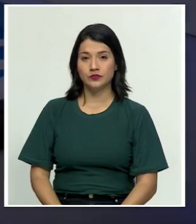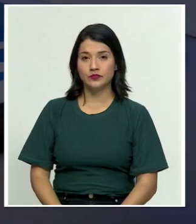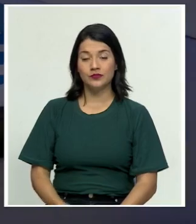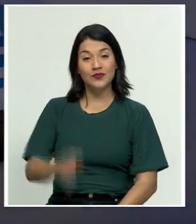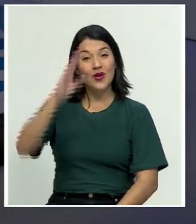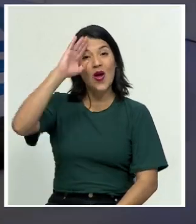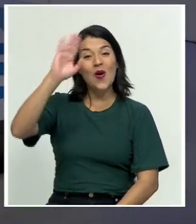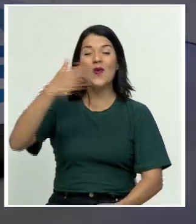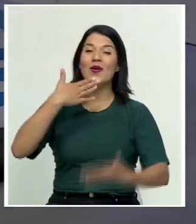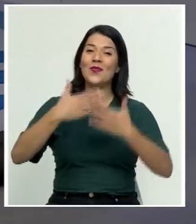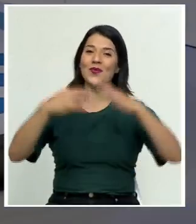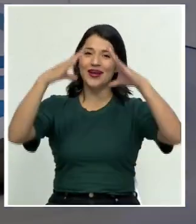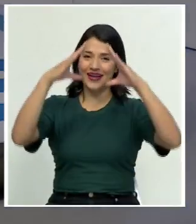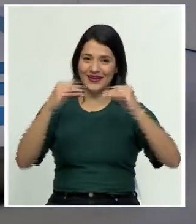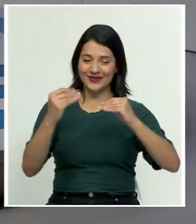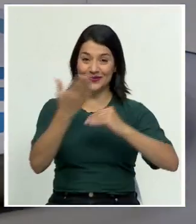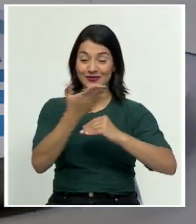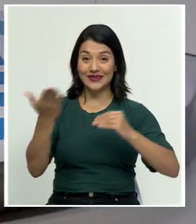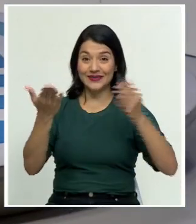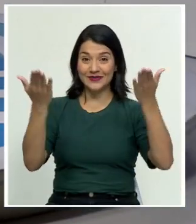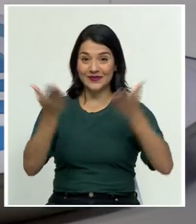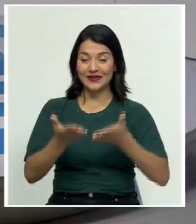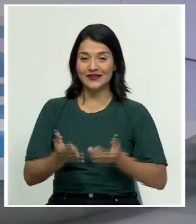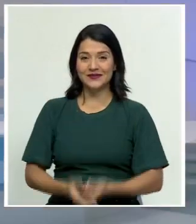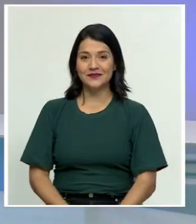Hola, ¿qué tal? Buenas noches, bienvenidos.